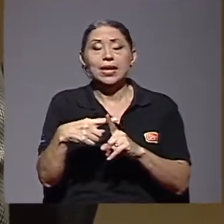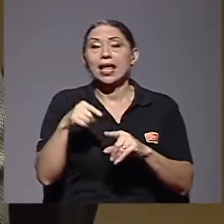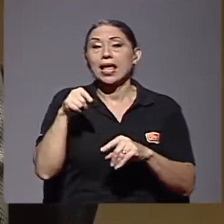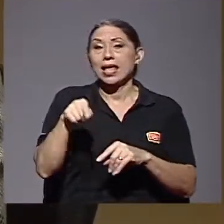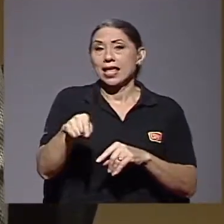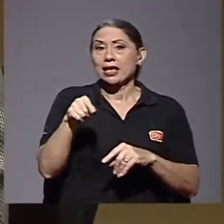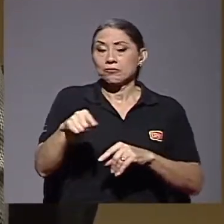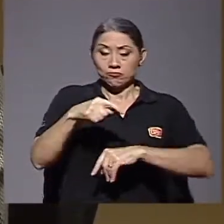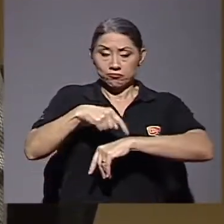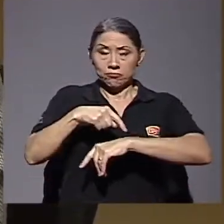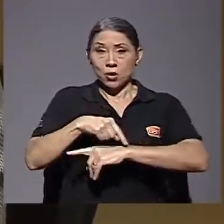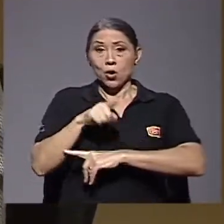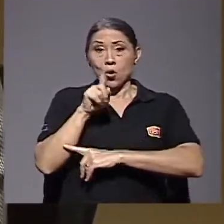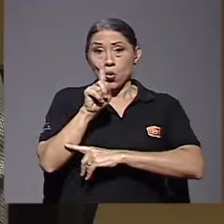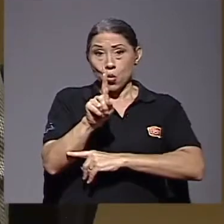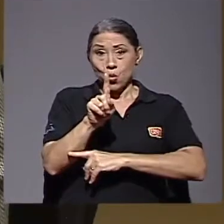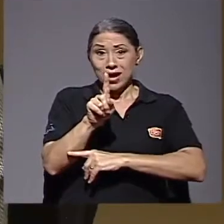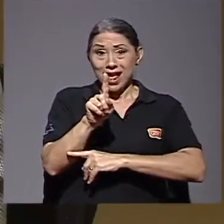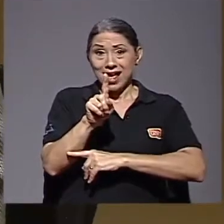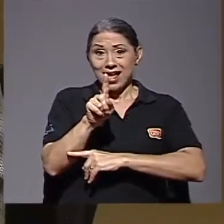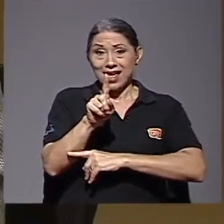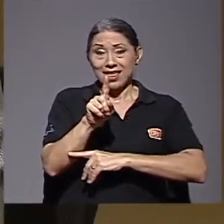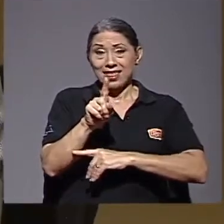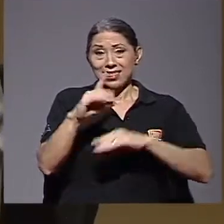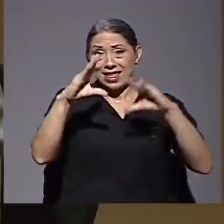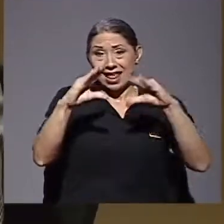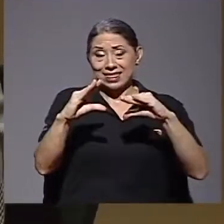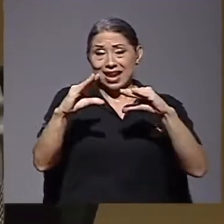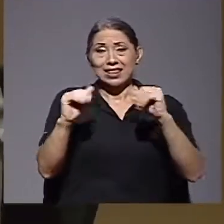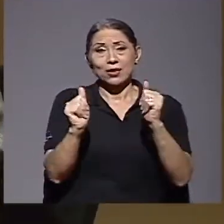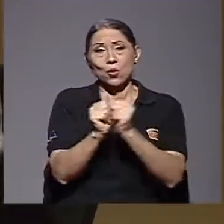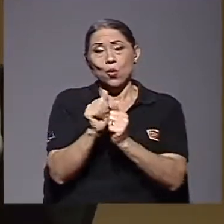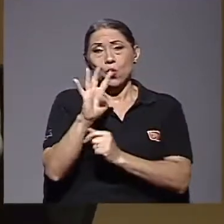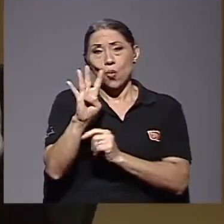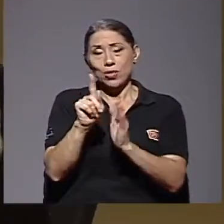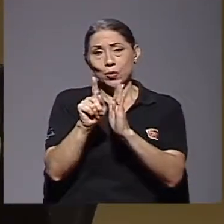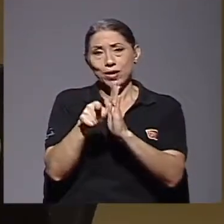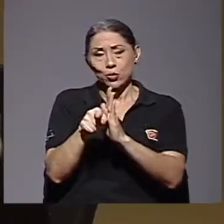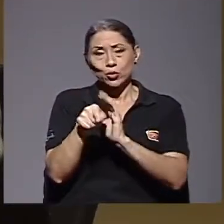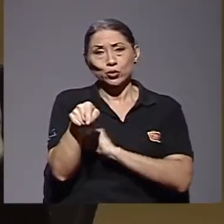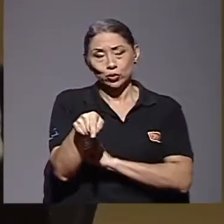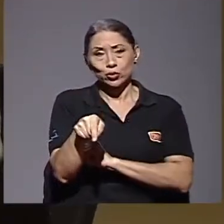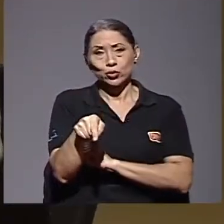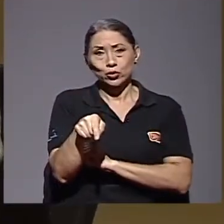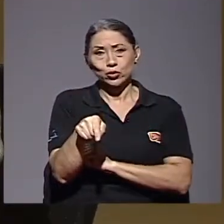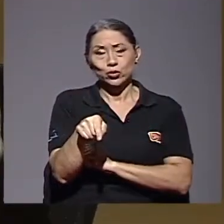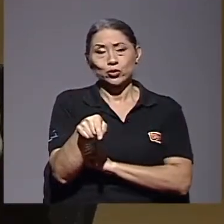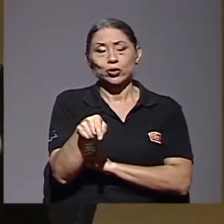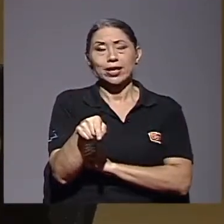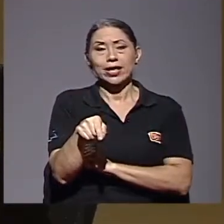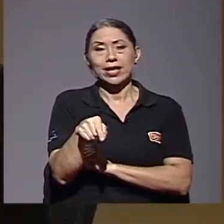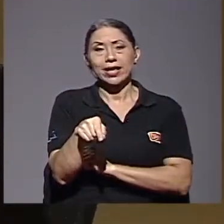la 1:04 minutos, llega a ser